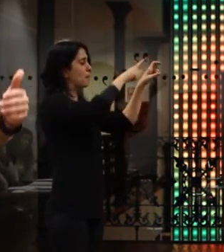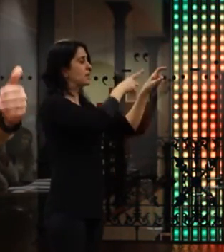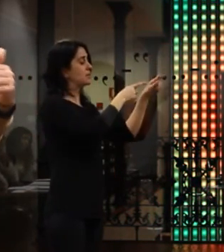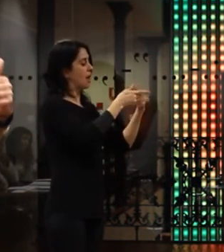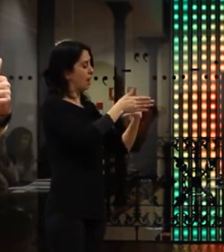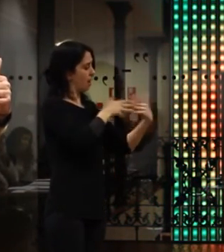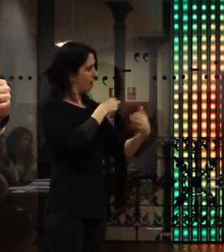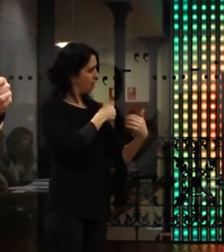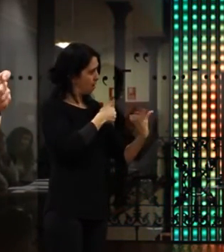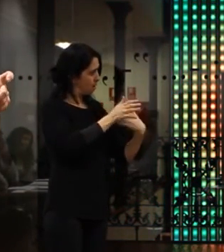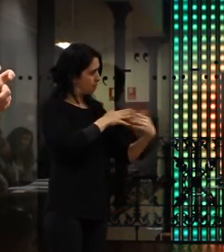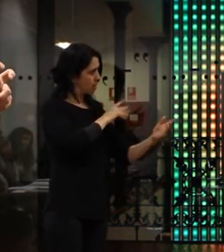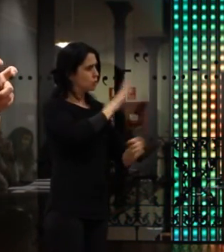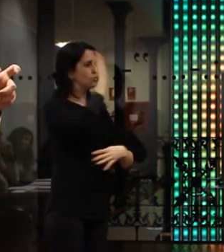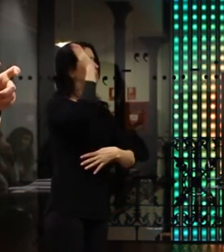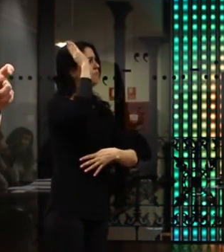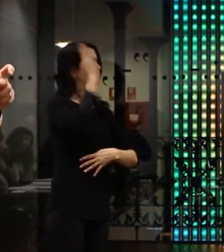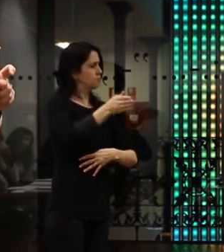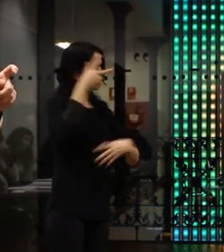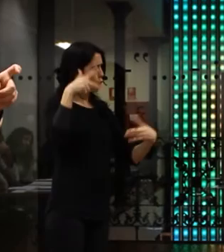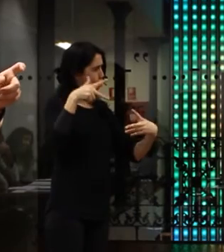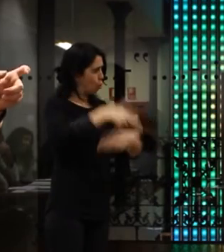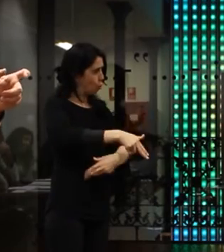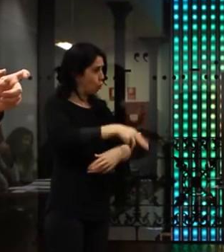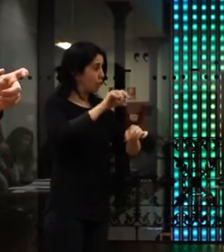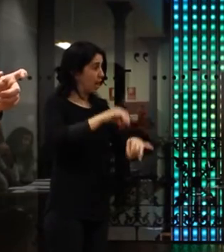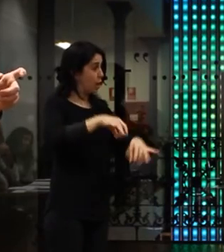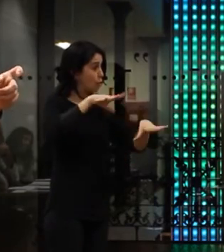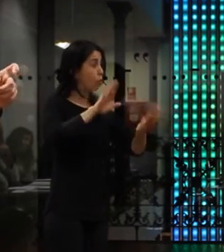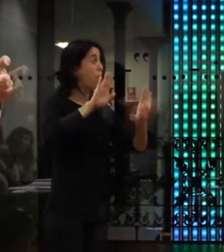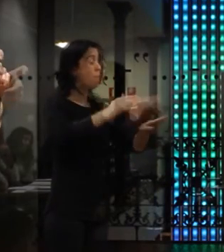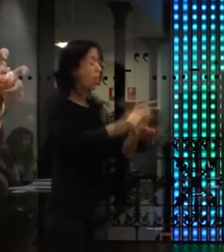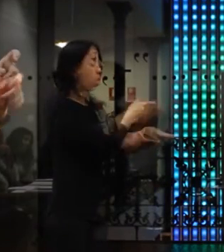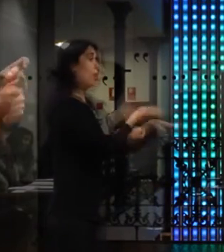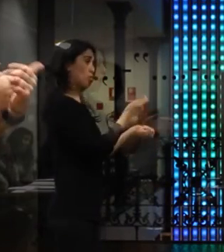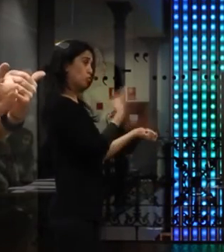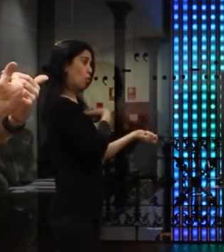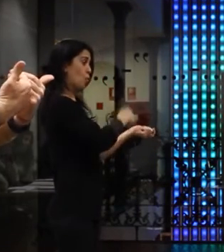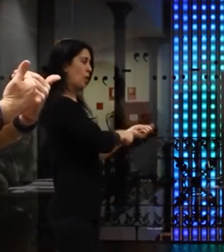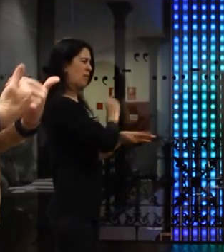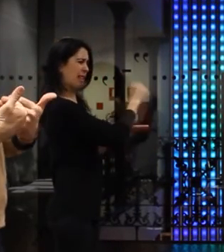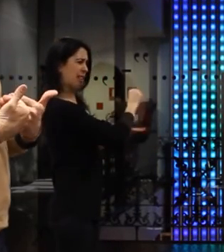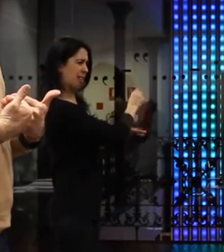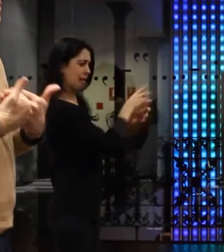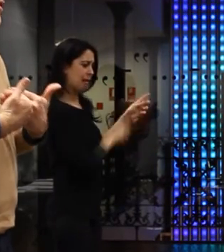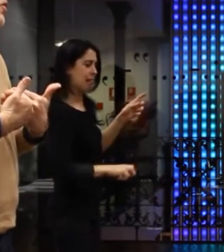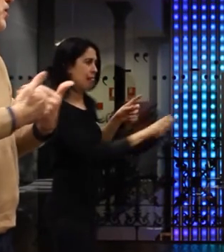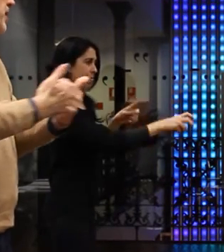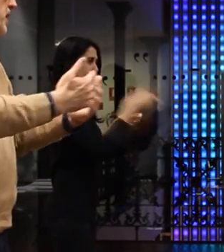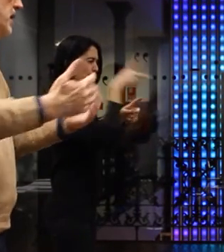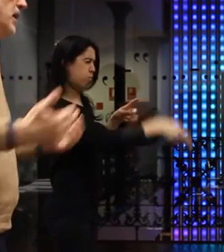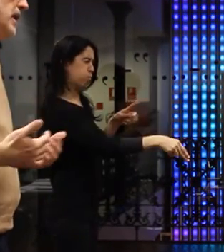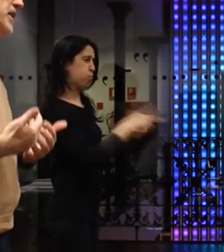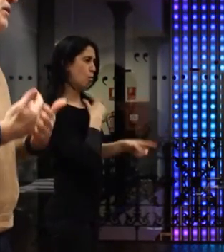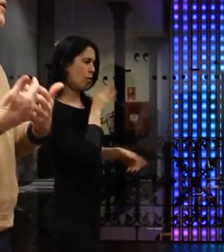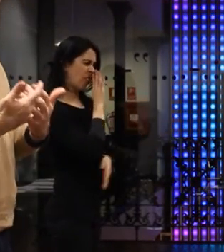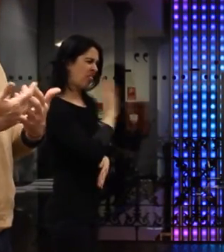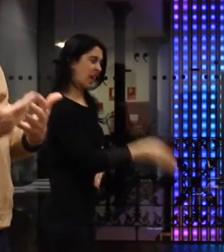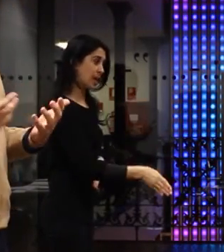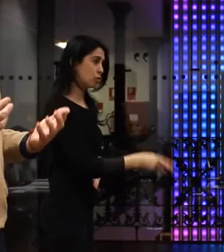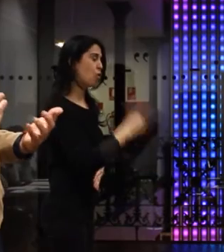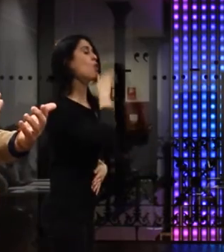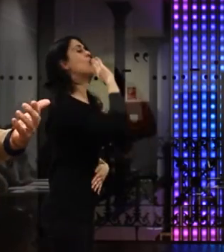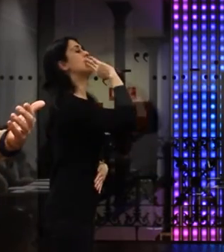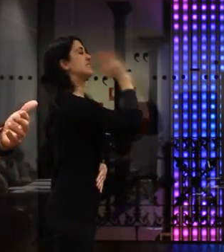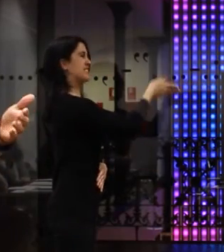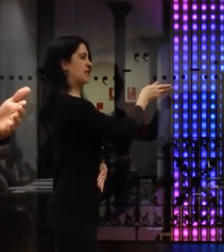sin haber observado ese trámite con los servicios sociales, ese control, quienes mejor conocen la situación en la que viven